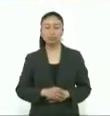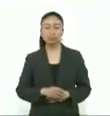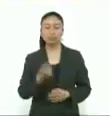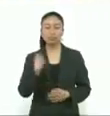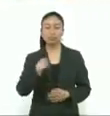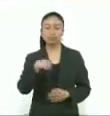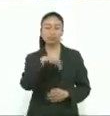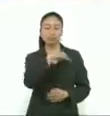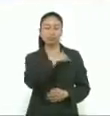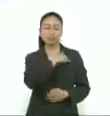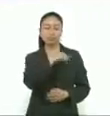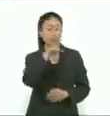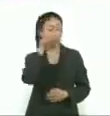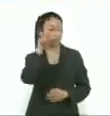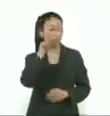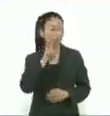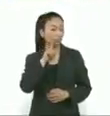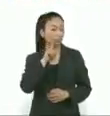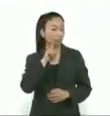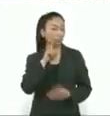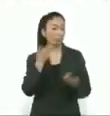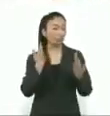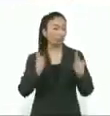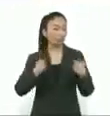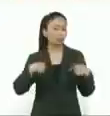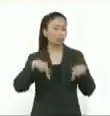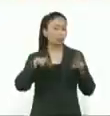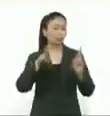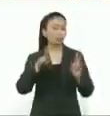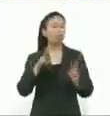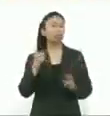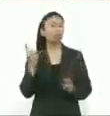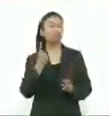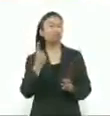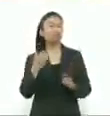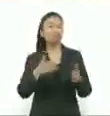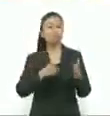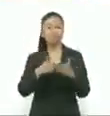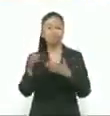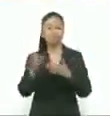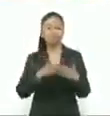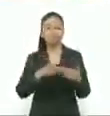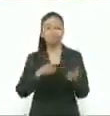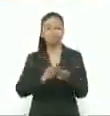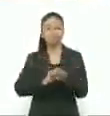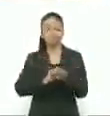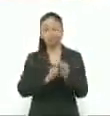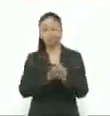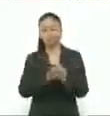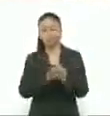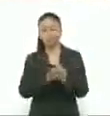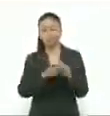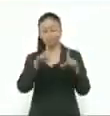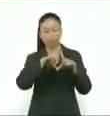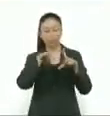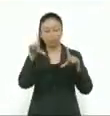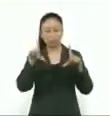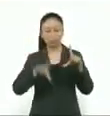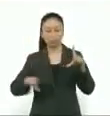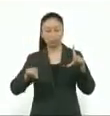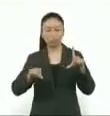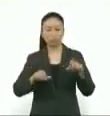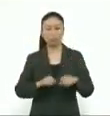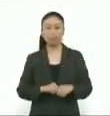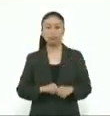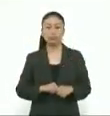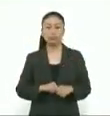nosotras representamos un movimiento de transformación de la vida pública de México que llevó